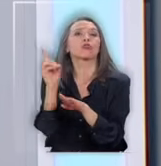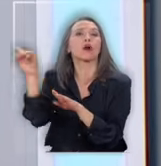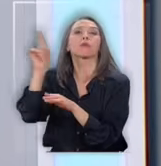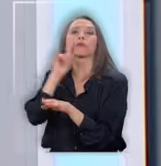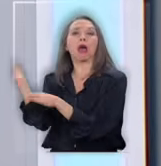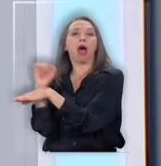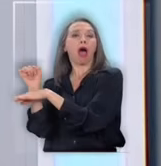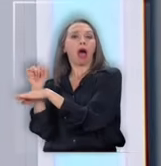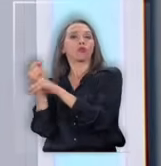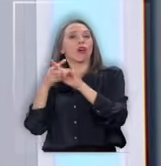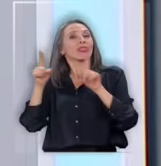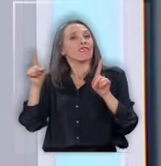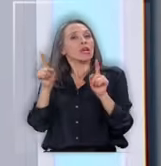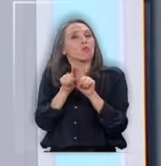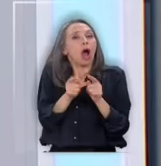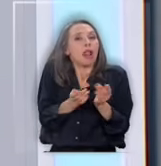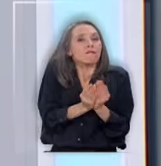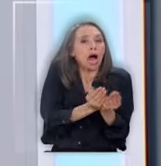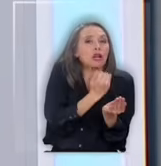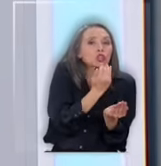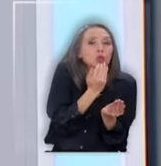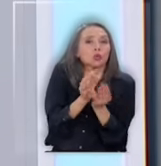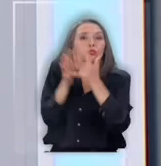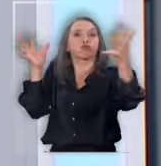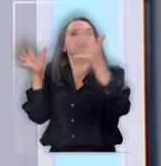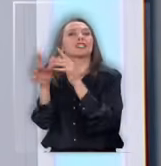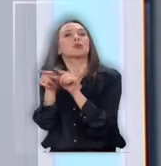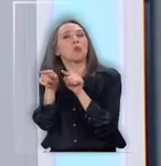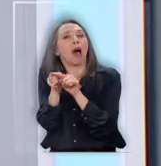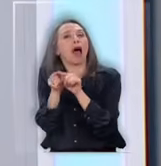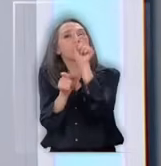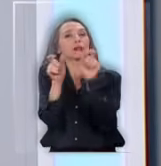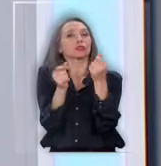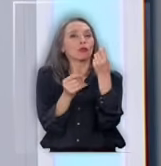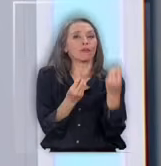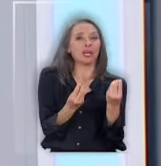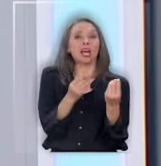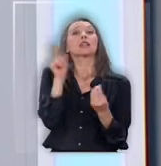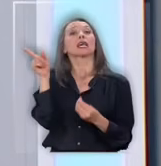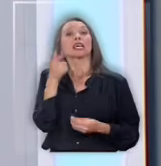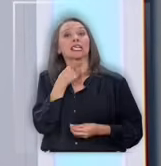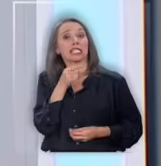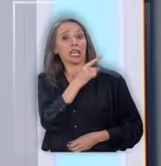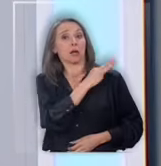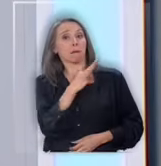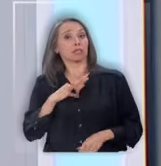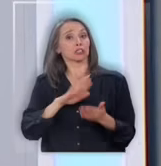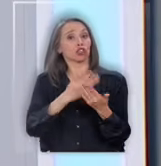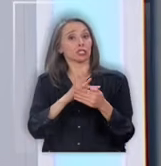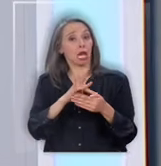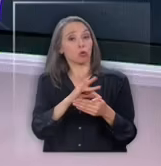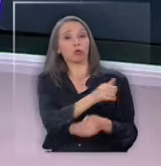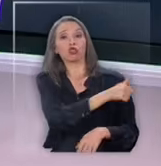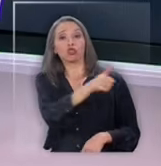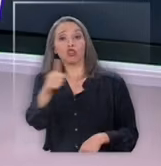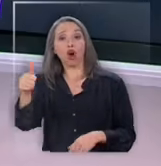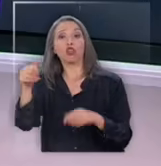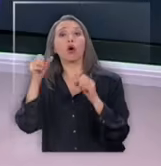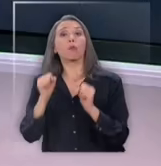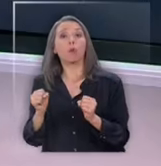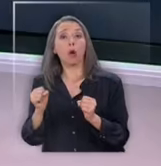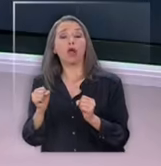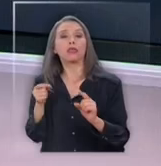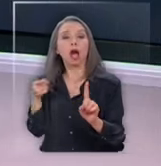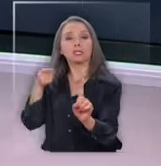esta en esta dinámica es importante que él todo estos barcos lleguen a buen puerto eso es clave doctor lo